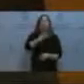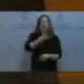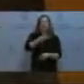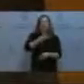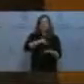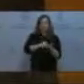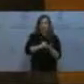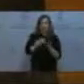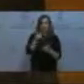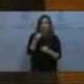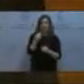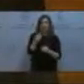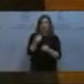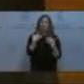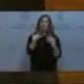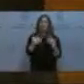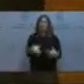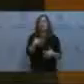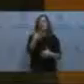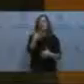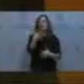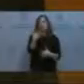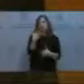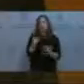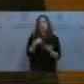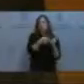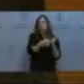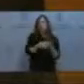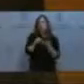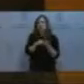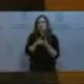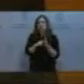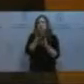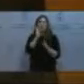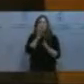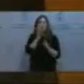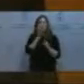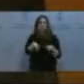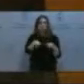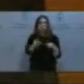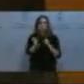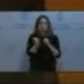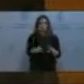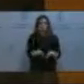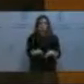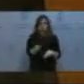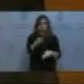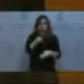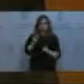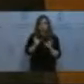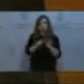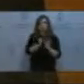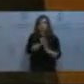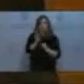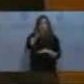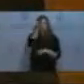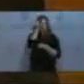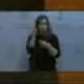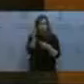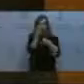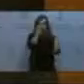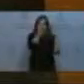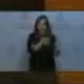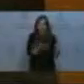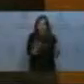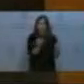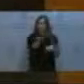4 fracasos en esta cuestión de los planes de residuos. Lo que pensamos desde el Grupo Parlamentario Popular es que usted tiene que